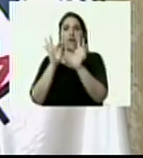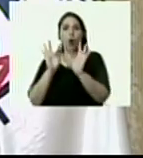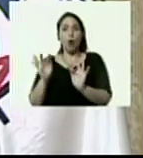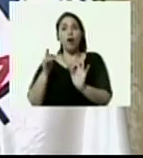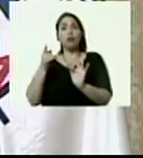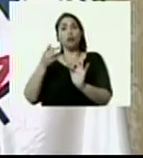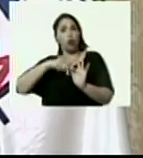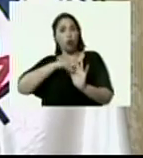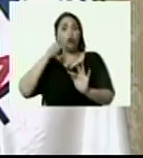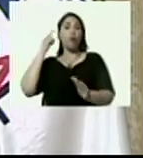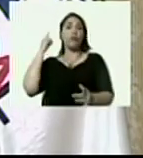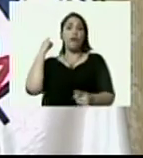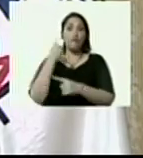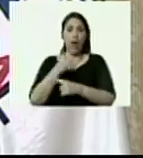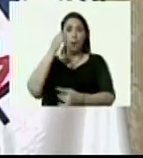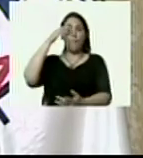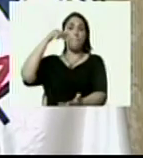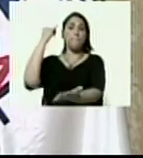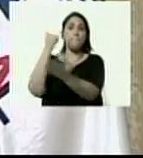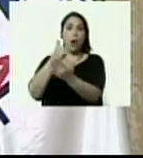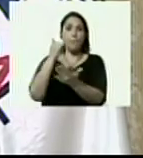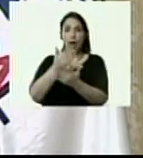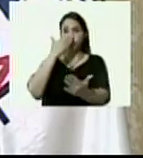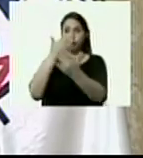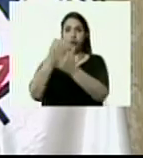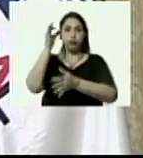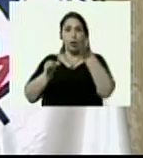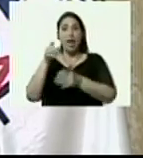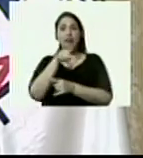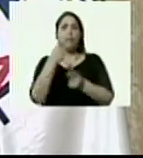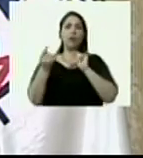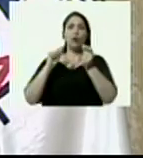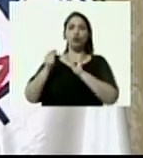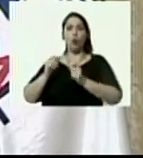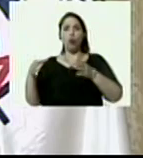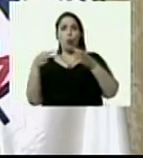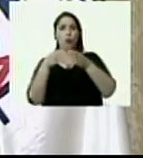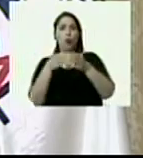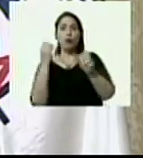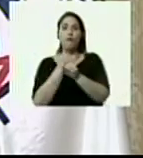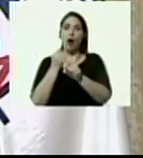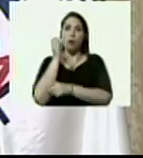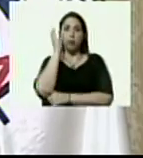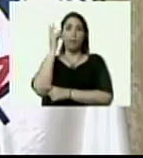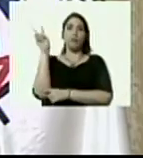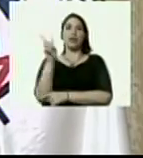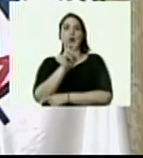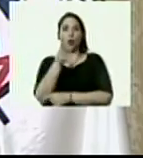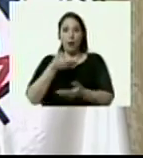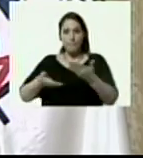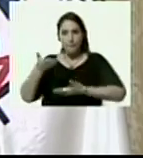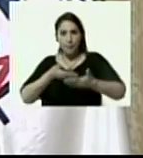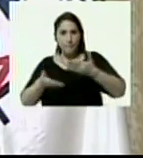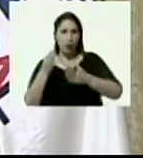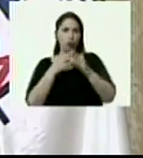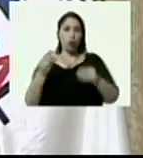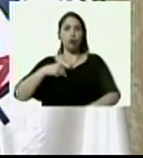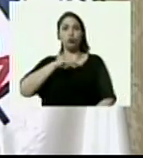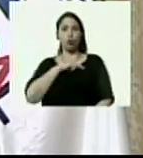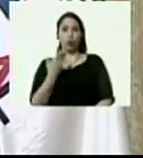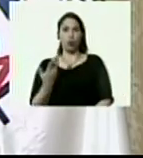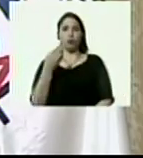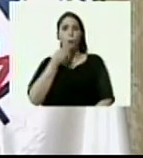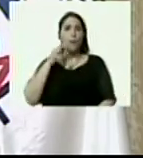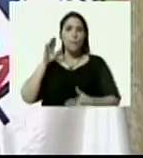que comprobar ante la corte parece una discusión que va a dar este grupo de trabajo que se creó y que venezuela va a coordinar y lo que nosotros nos hemos